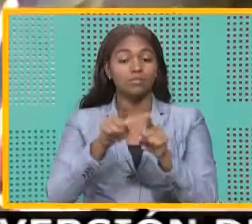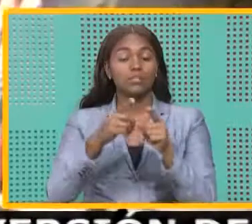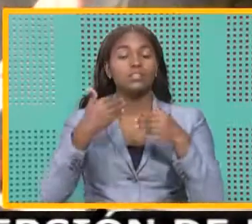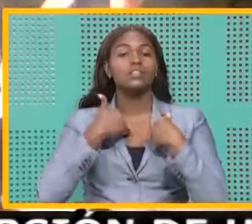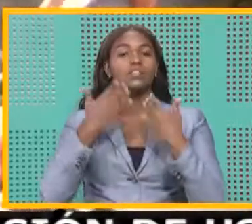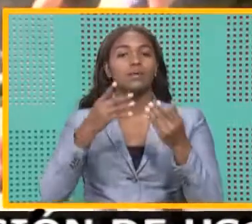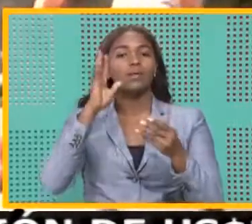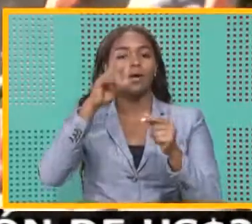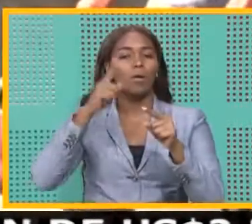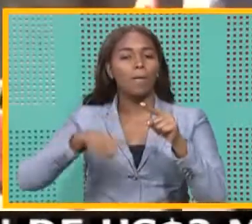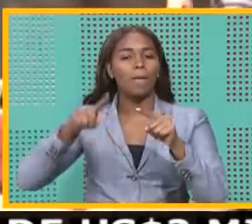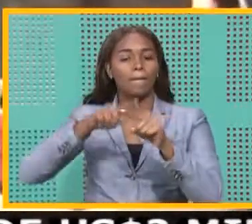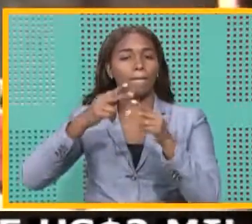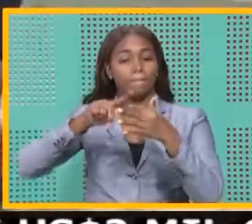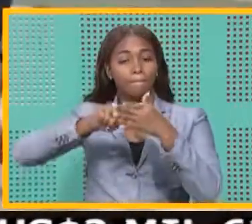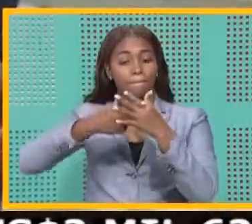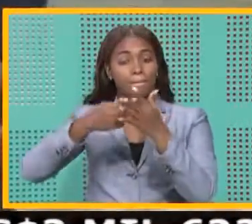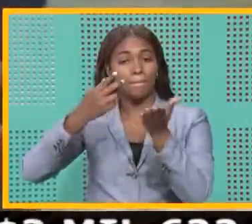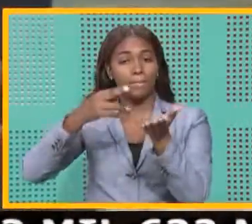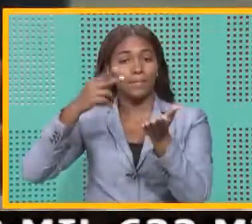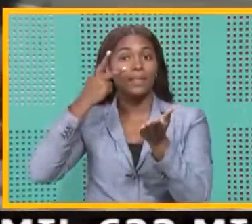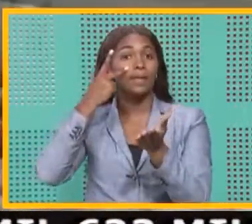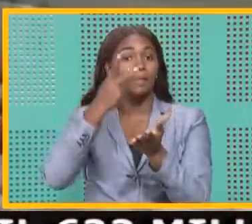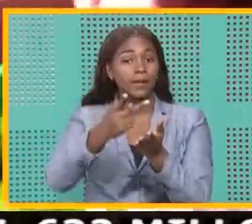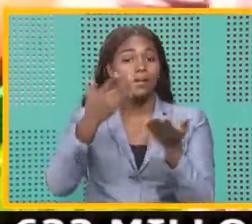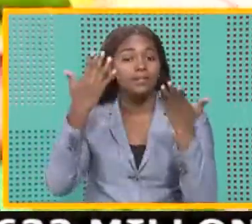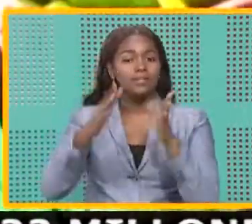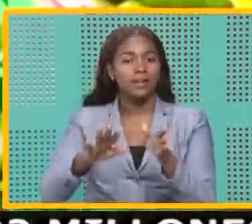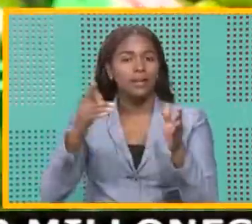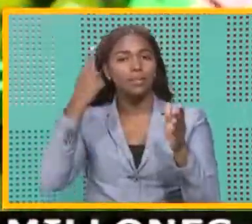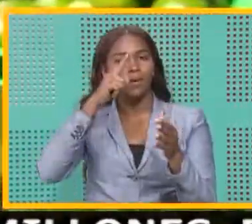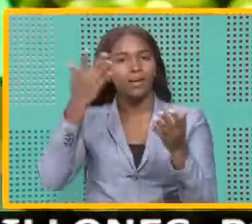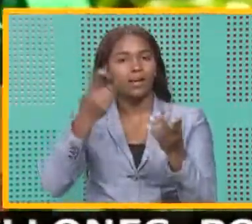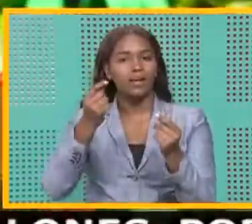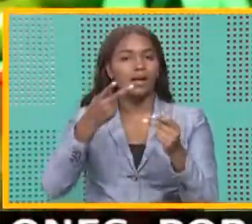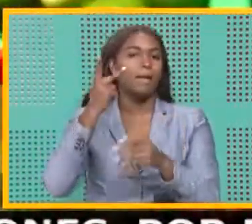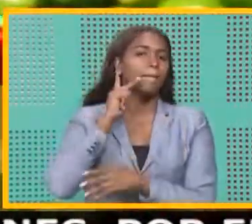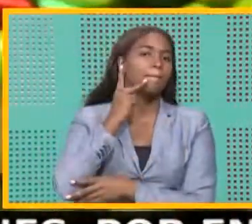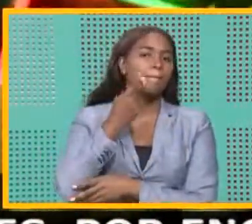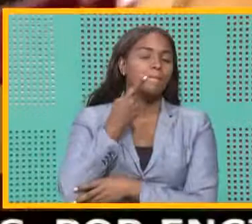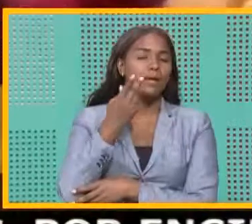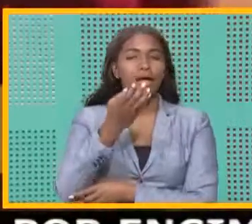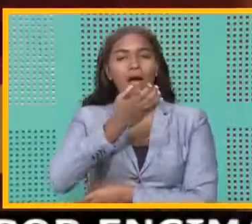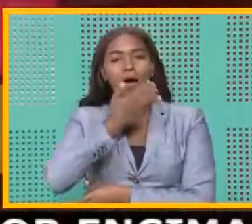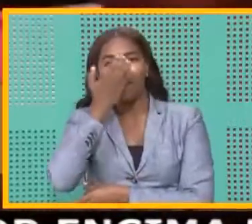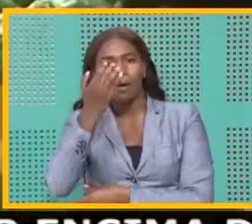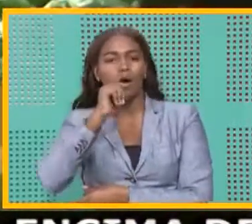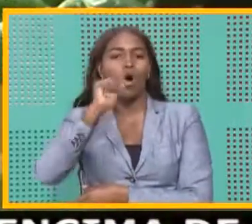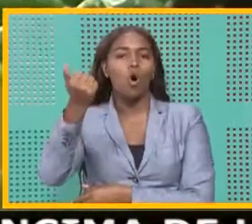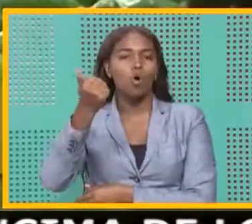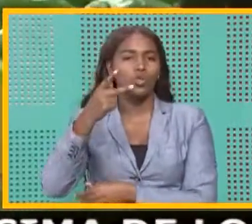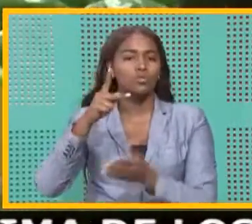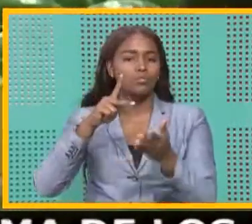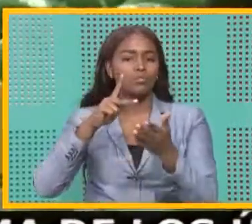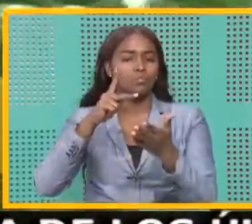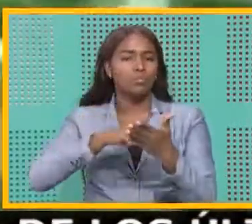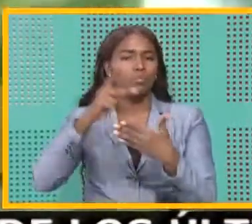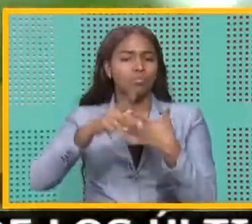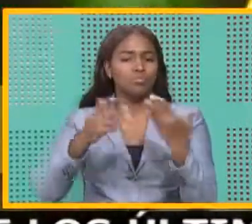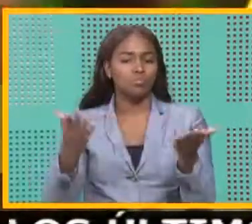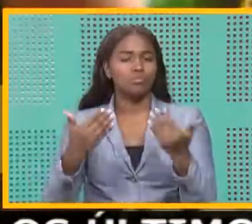que comenzamos los protocolos, a ver ya los protocolos para lo que es la piña, el mango y otros productos